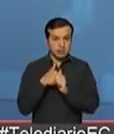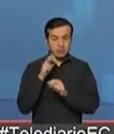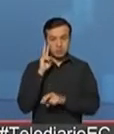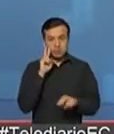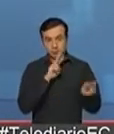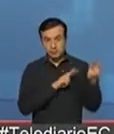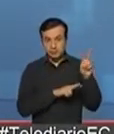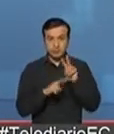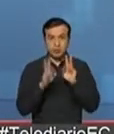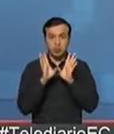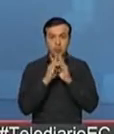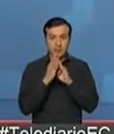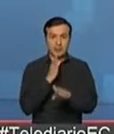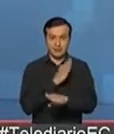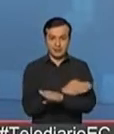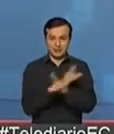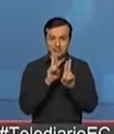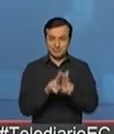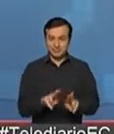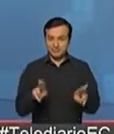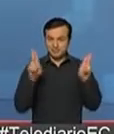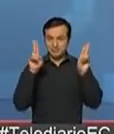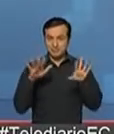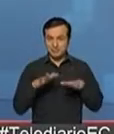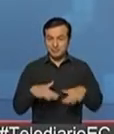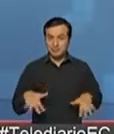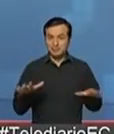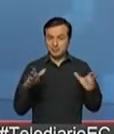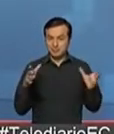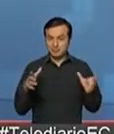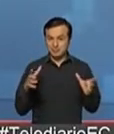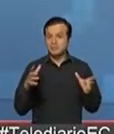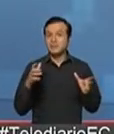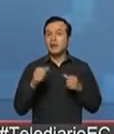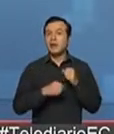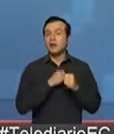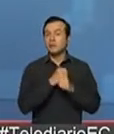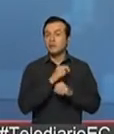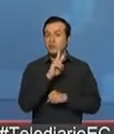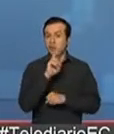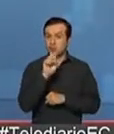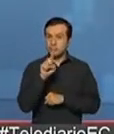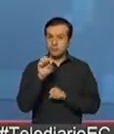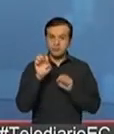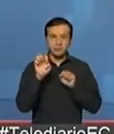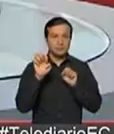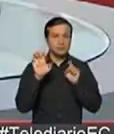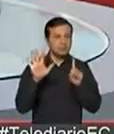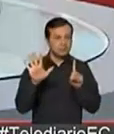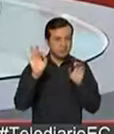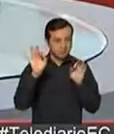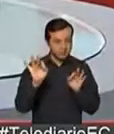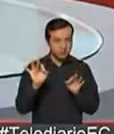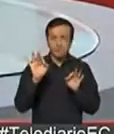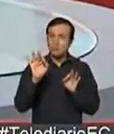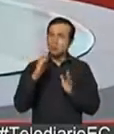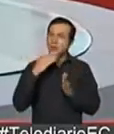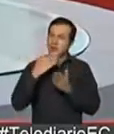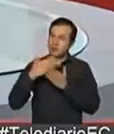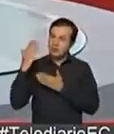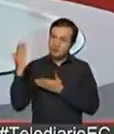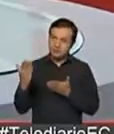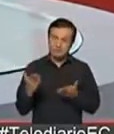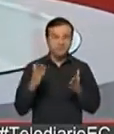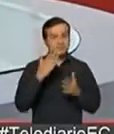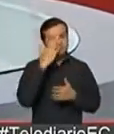a esa gran conferencia de Naciones Unidas que se desarrolló en nuestro país en el año 2016. Bienvenido, muchísimas gracias por acompañarnos hoy.